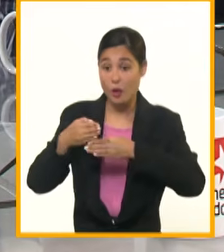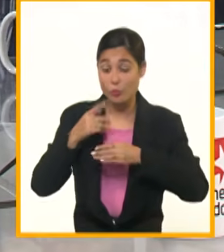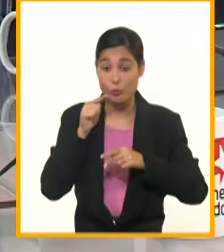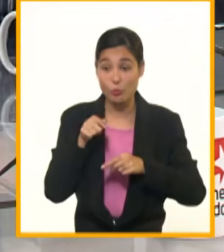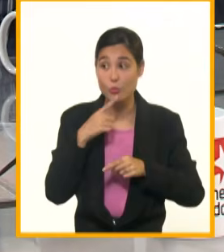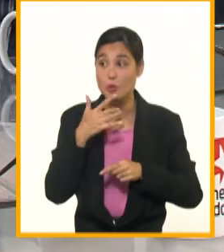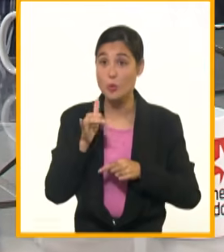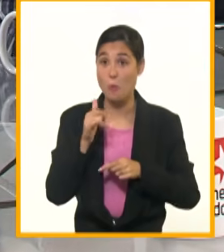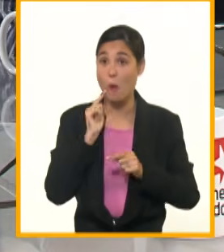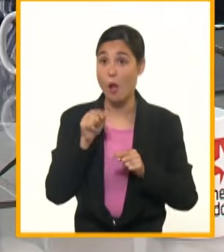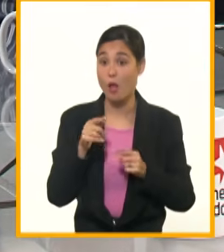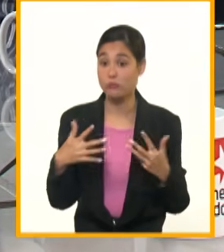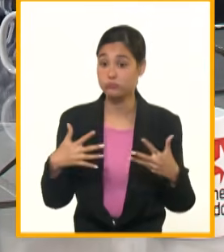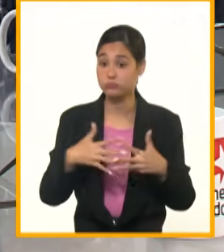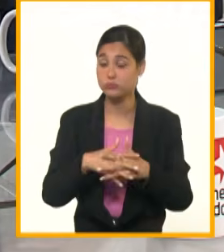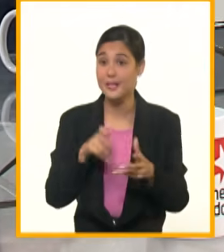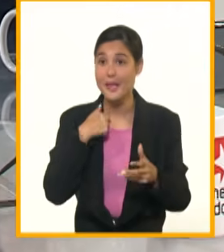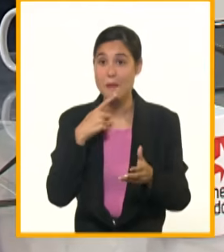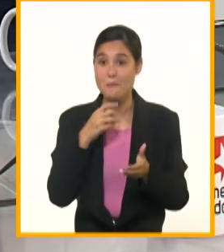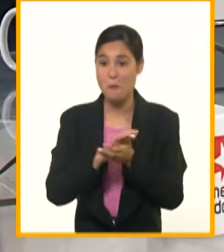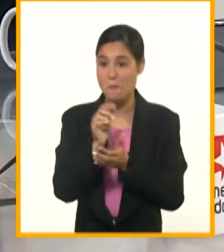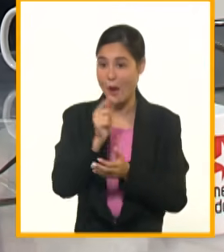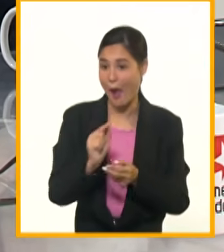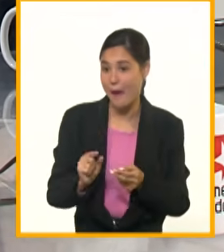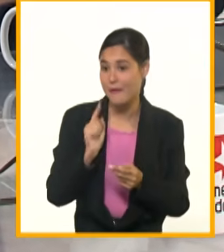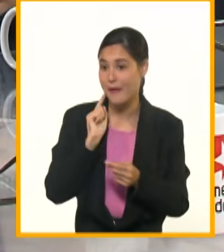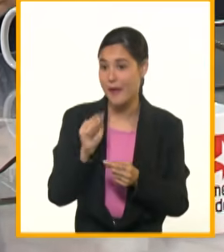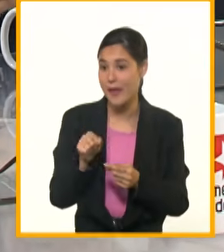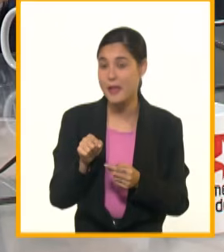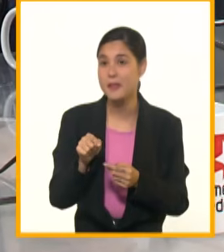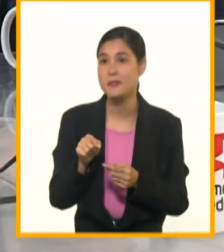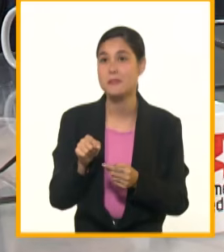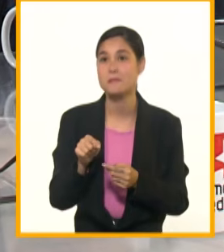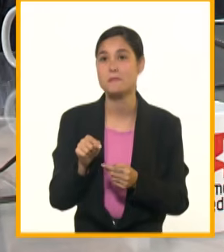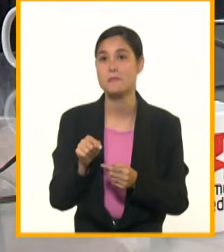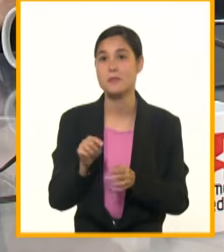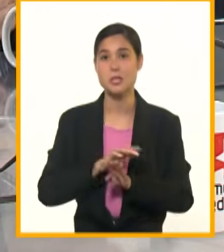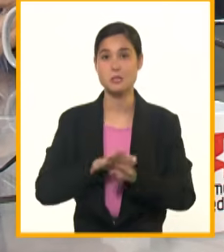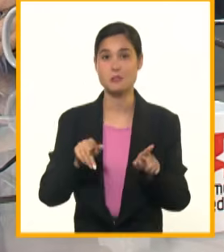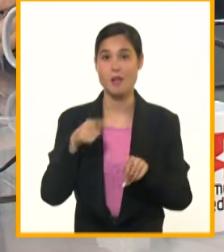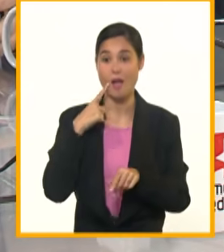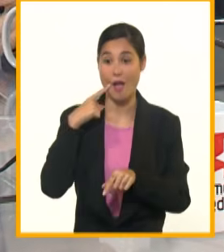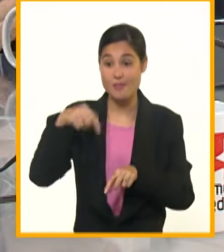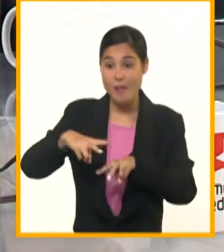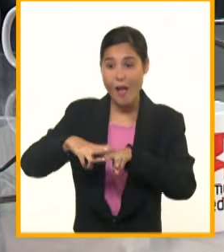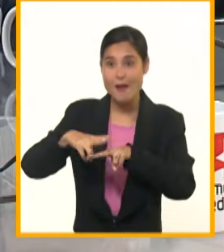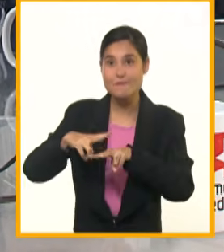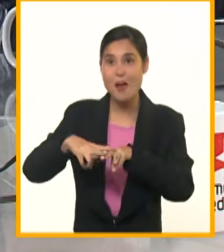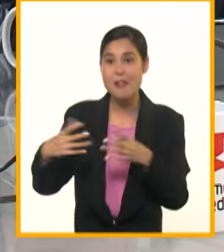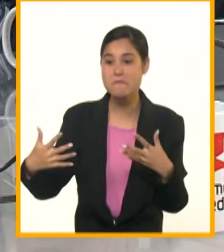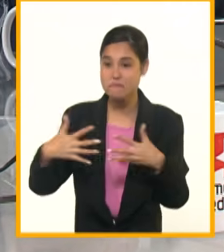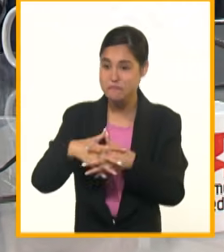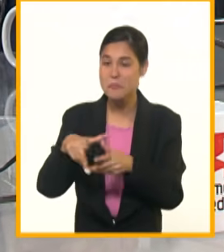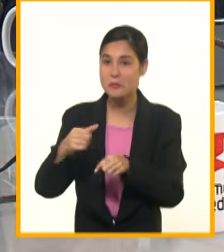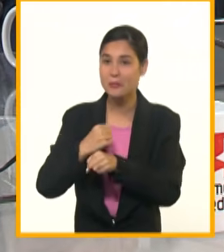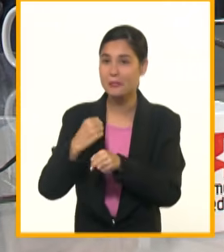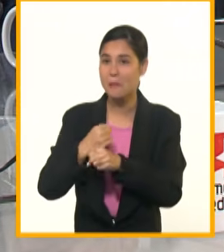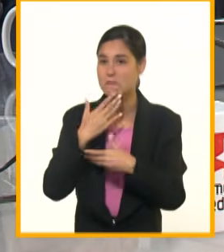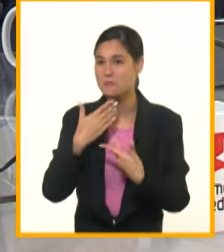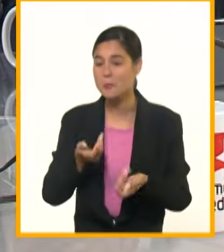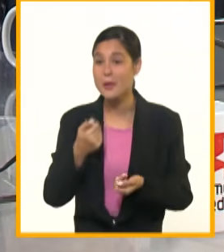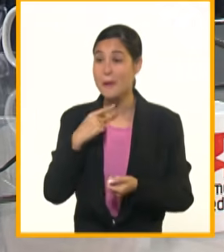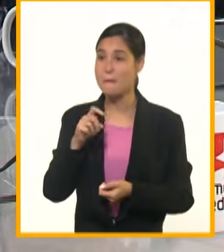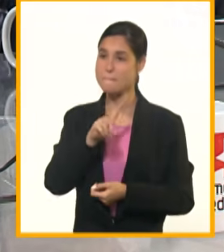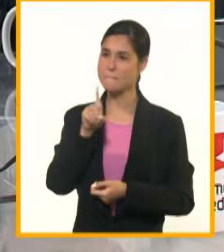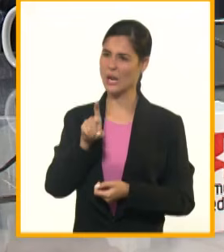la salud. Los mayabequenses como los artemiseños se atendían muchos de ellos en La Habana. ¿Cómo en estos 15 años han logrado ir armando